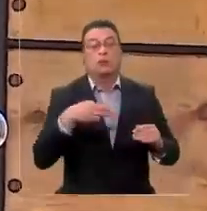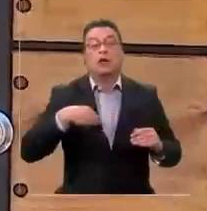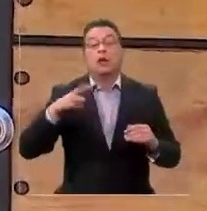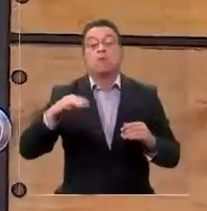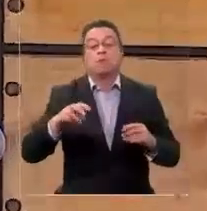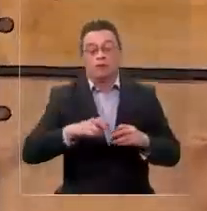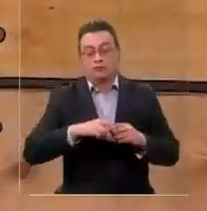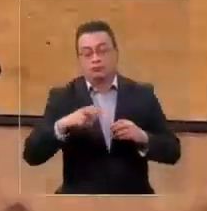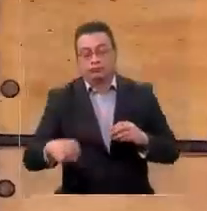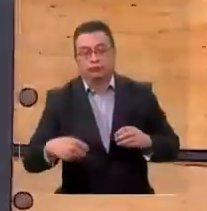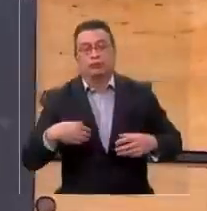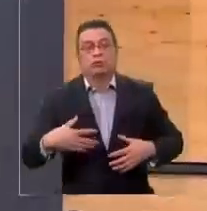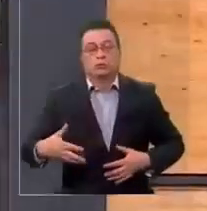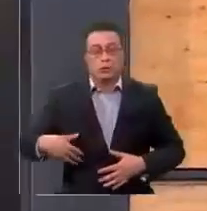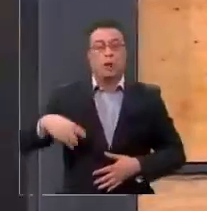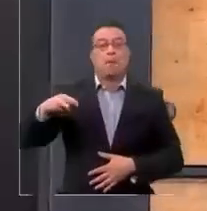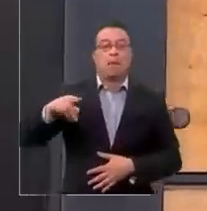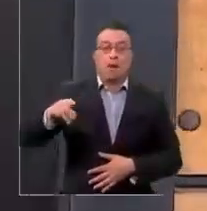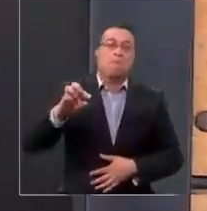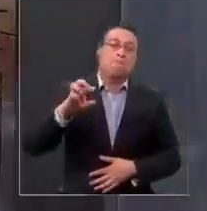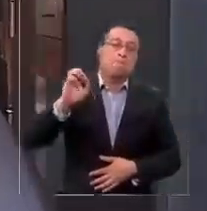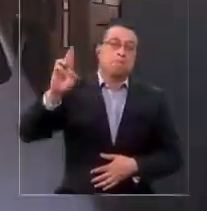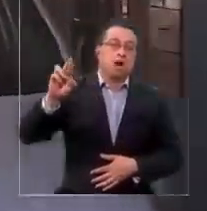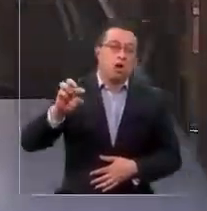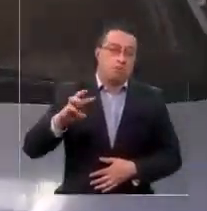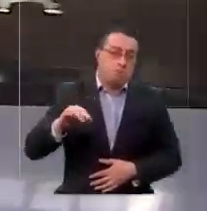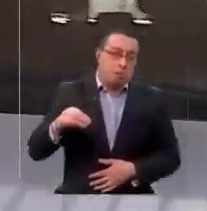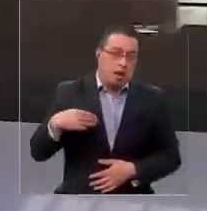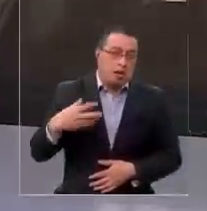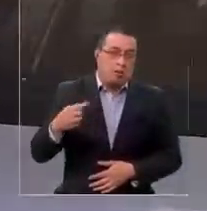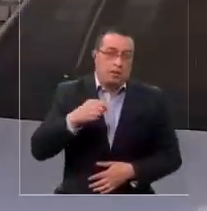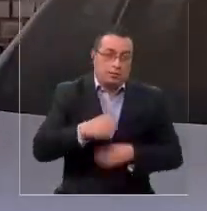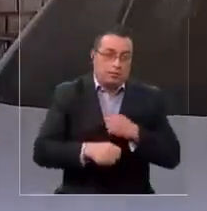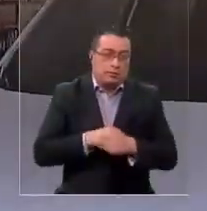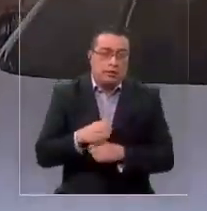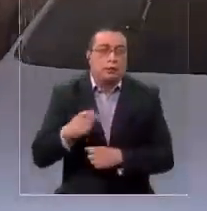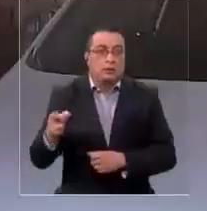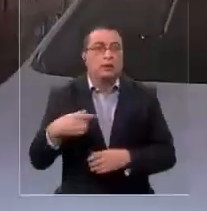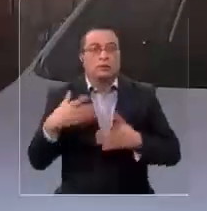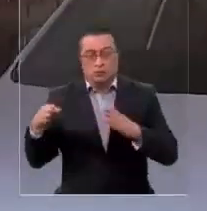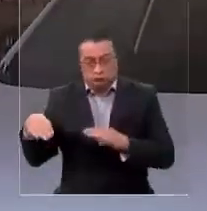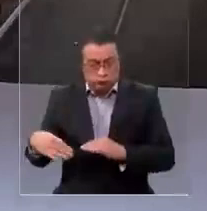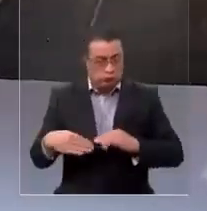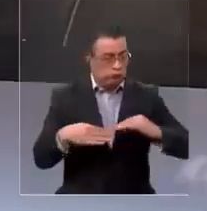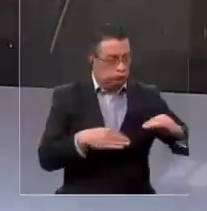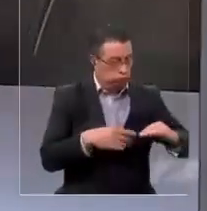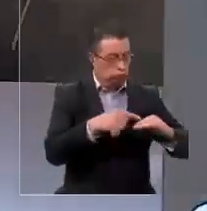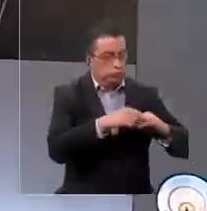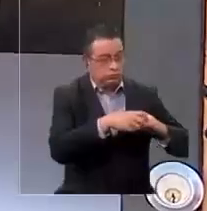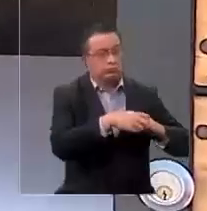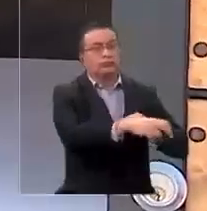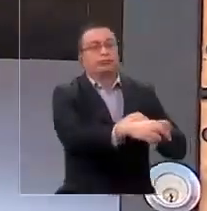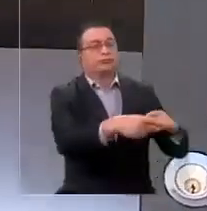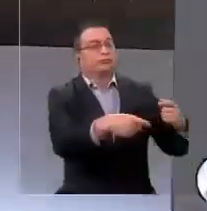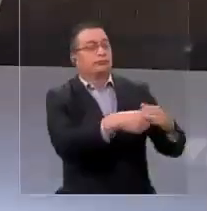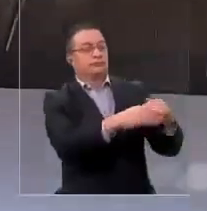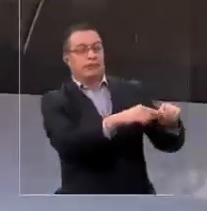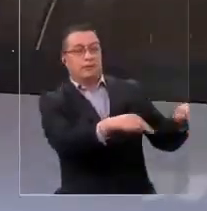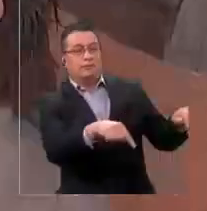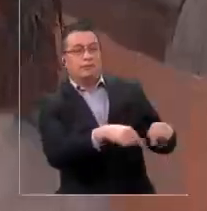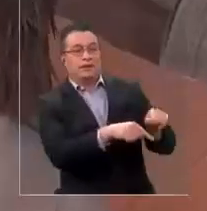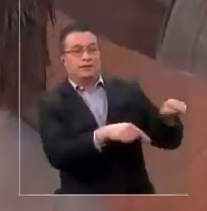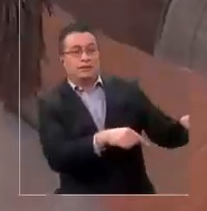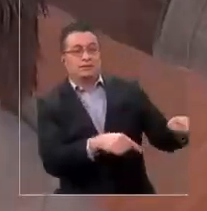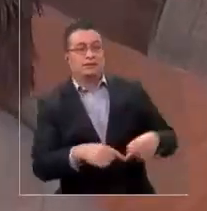madre, que sufre de la misma condición y está en peores condiciones que yo incluso, y pasarla directamente al cuarto matrimonial que está en el primer